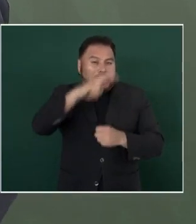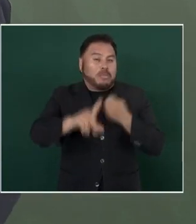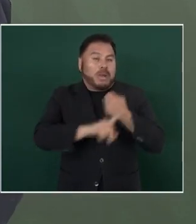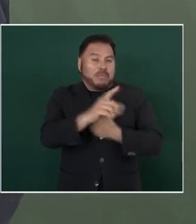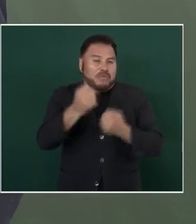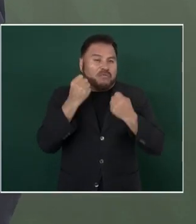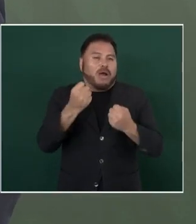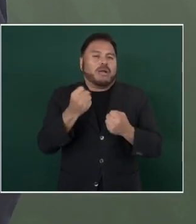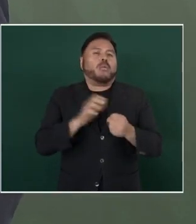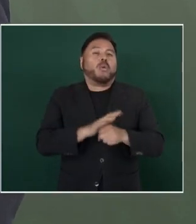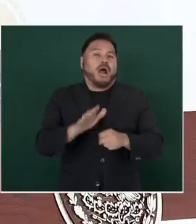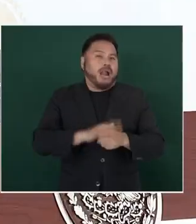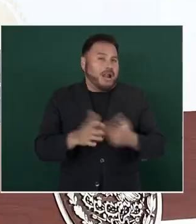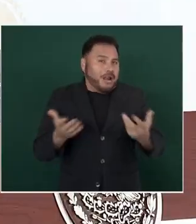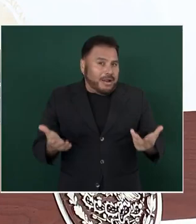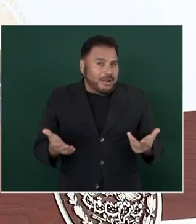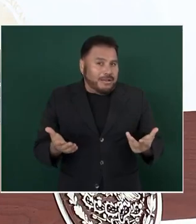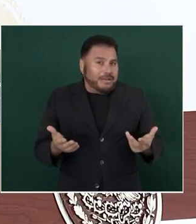problema